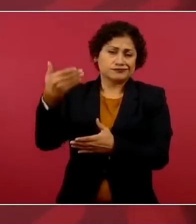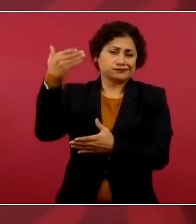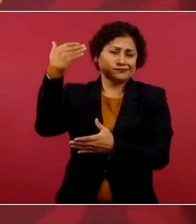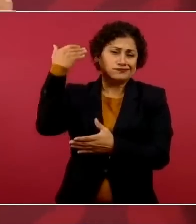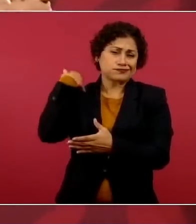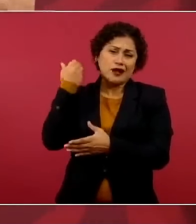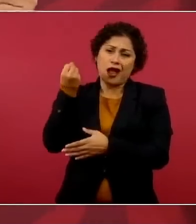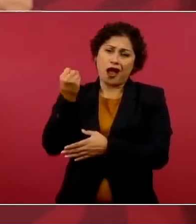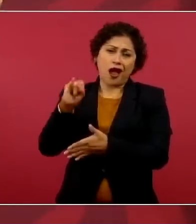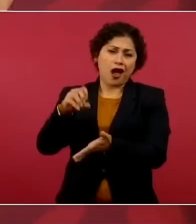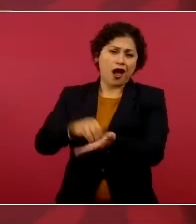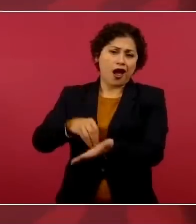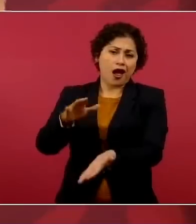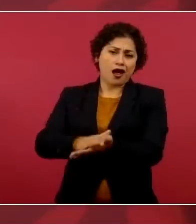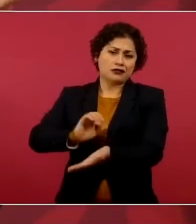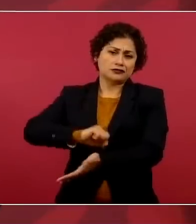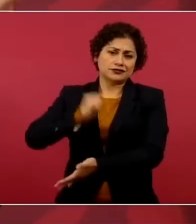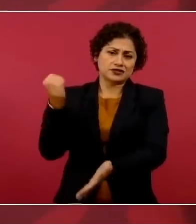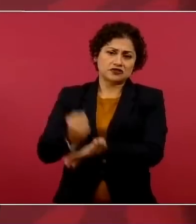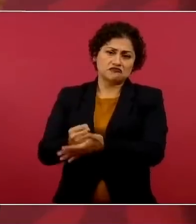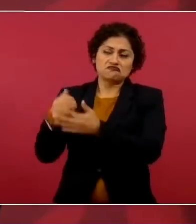Y los